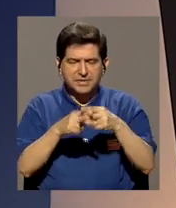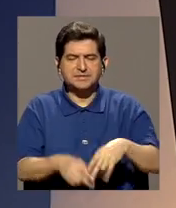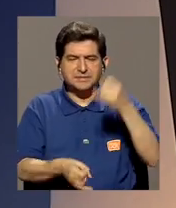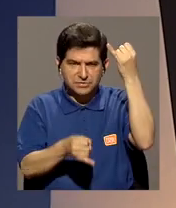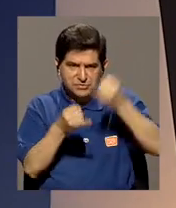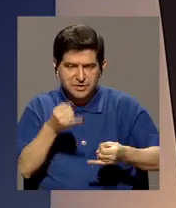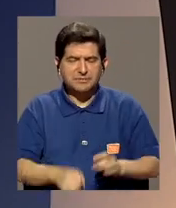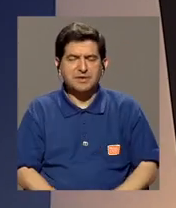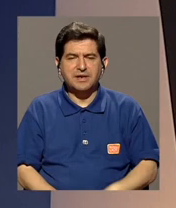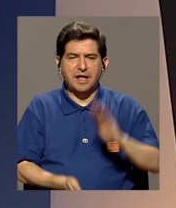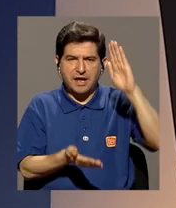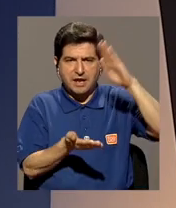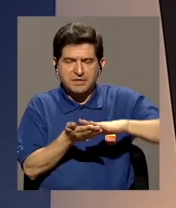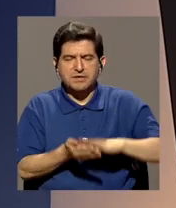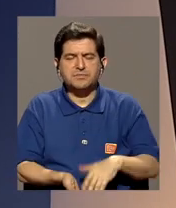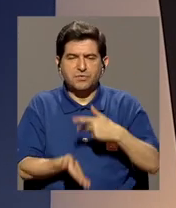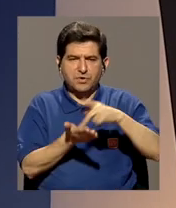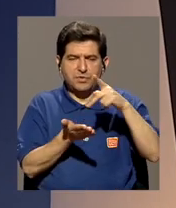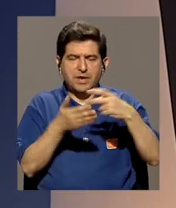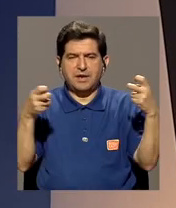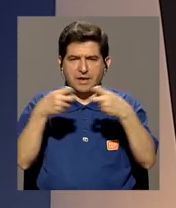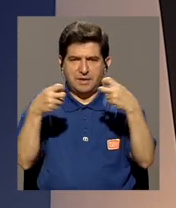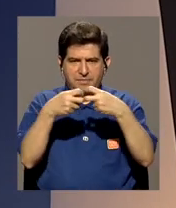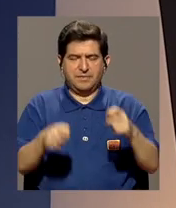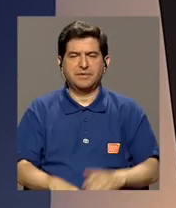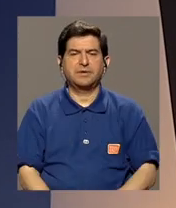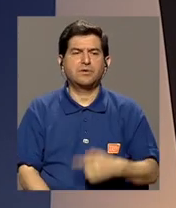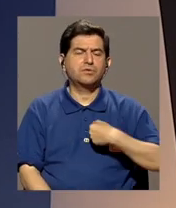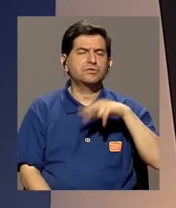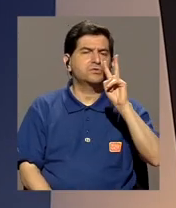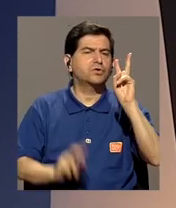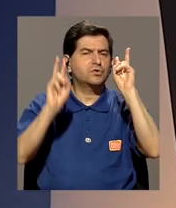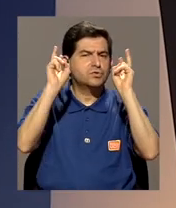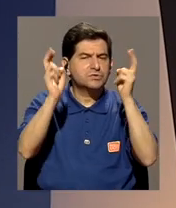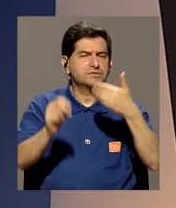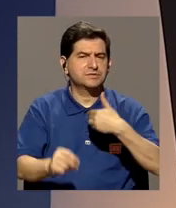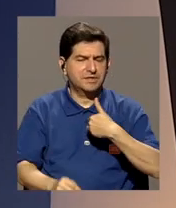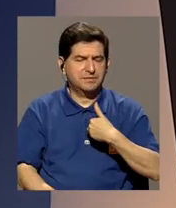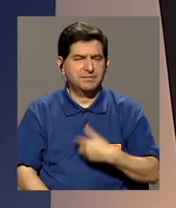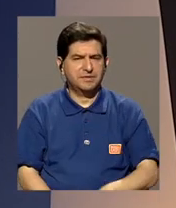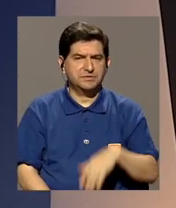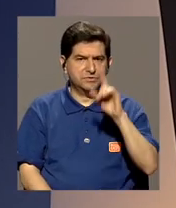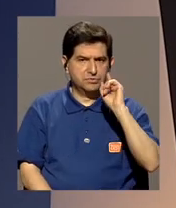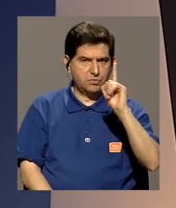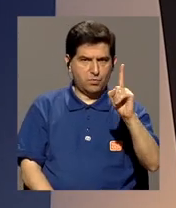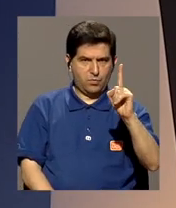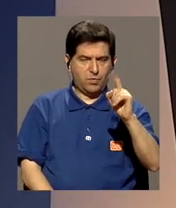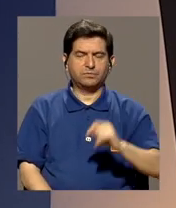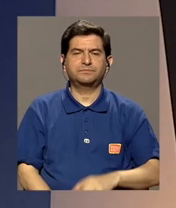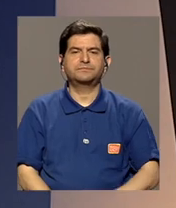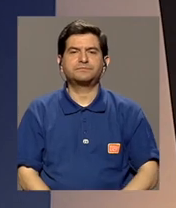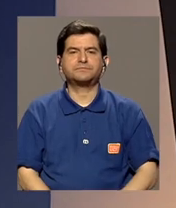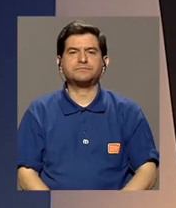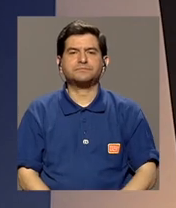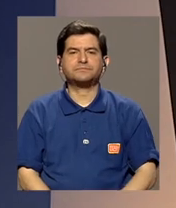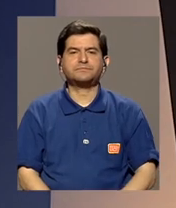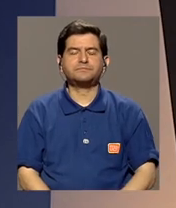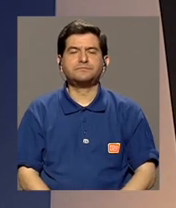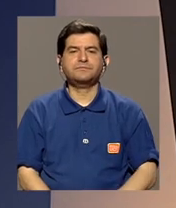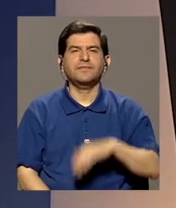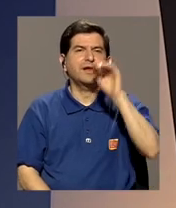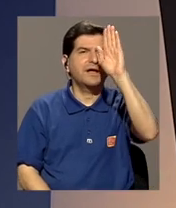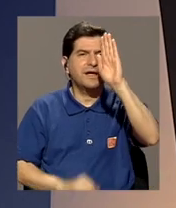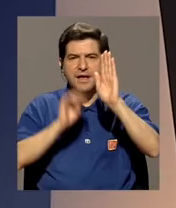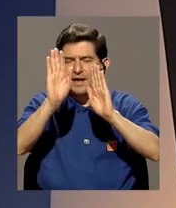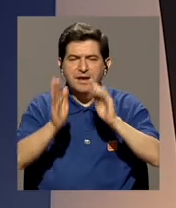las tarifas eléctricas yo tengo ahí dos dos temas uno es que tenemos un